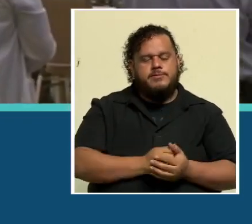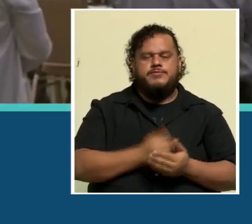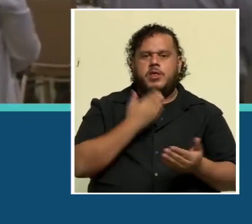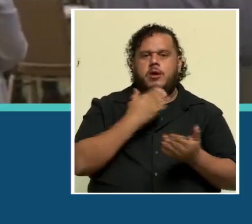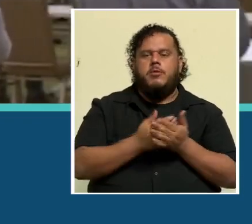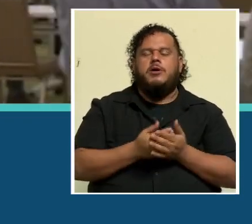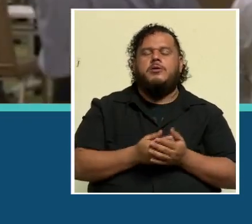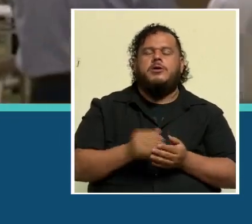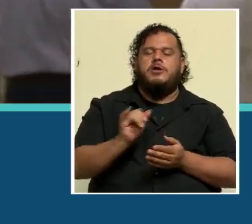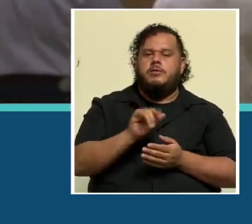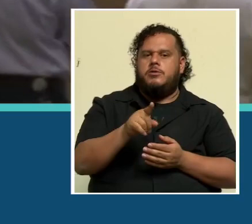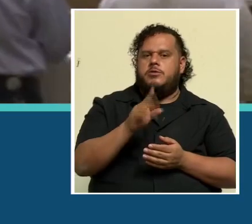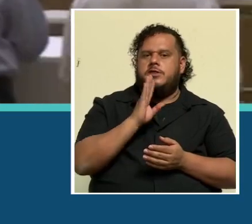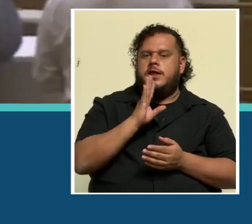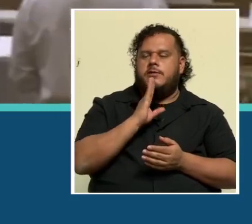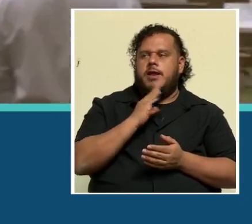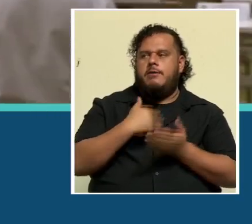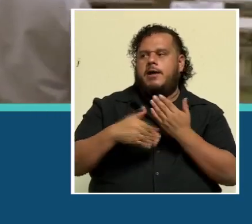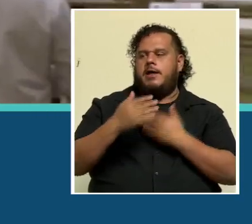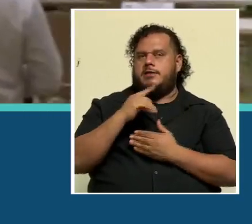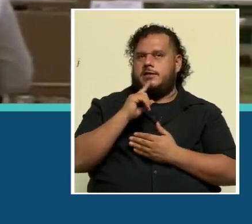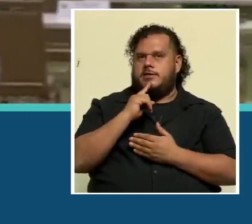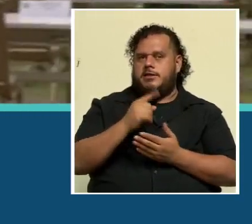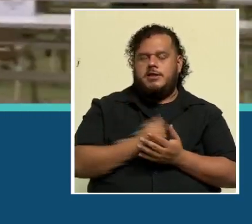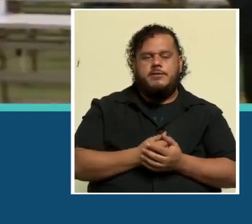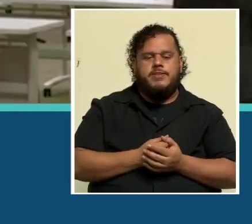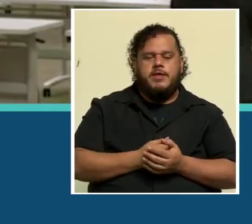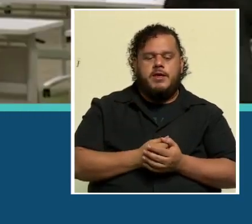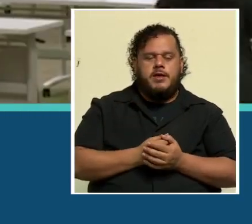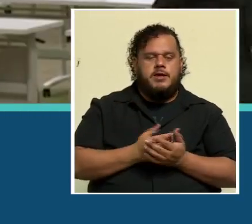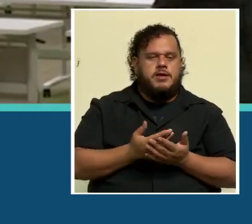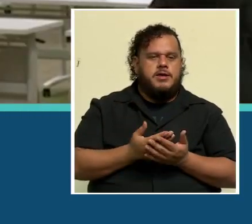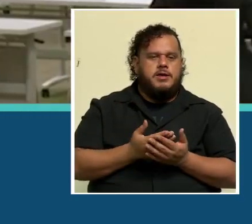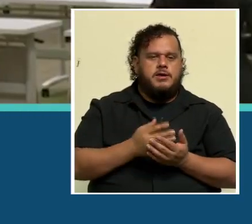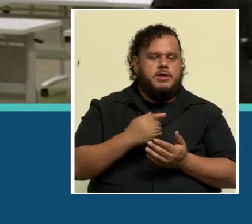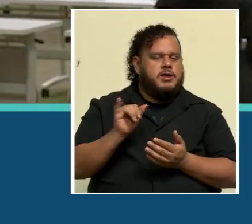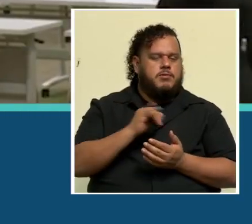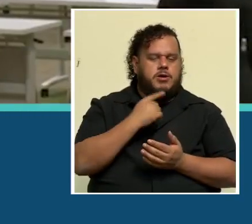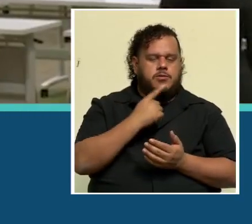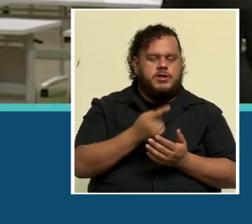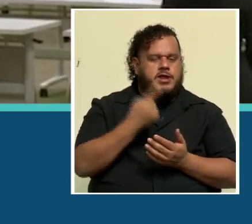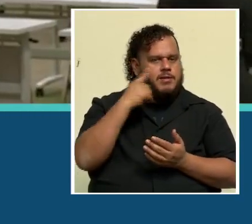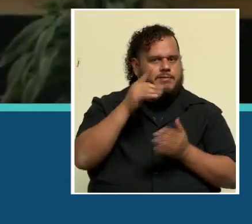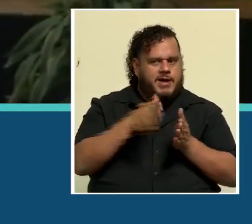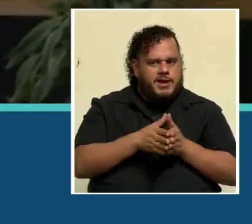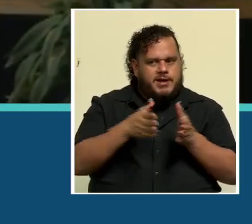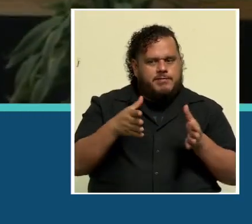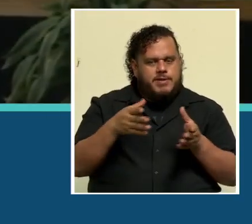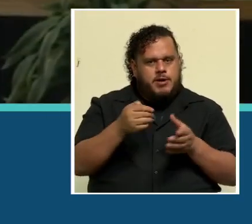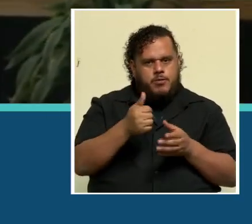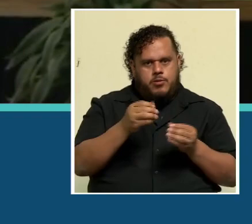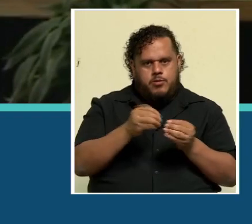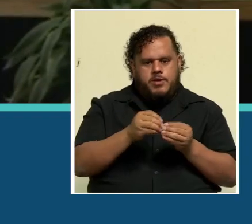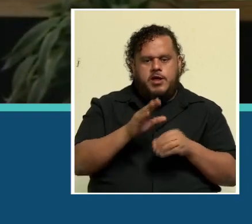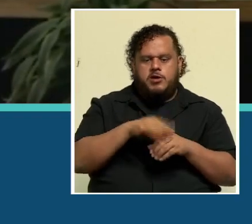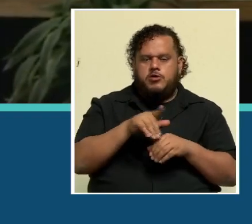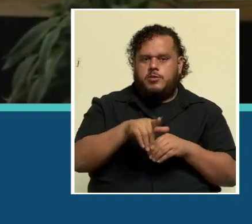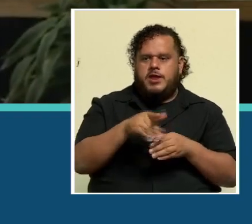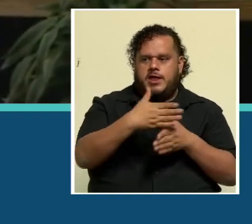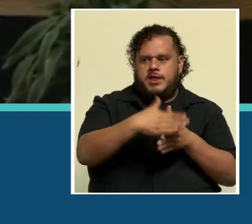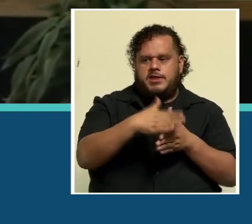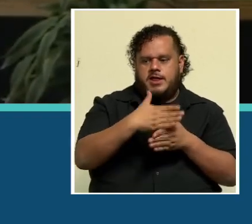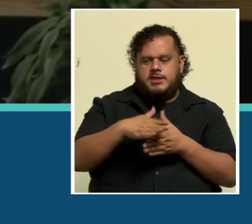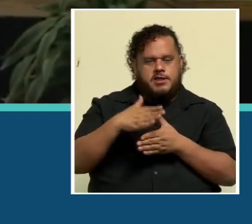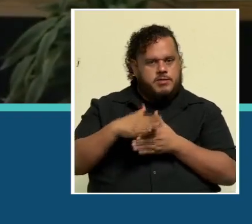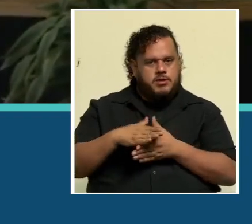también usted hablaba y lo mencionó ahora, tal vez como por encimita, como decimos, pero para ampliar un poco más sobre esa segmentación